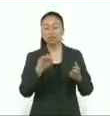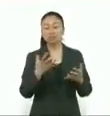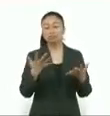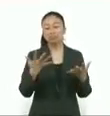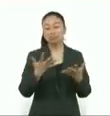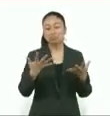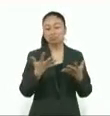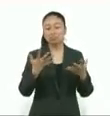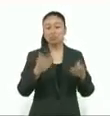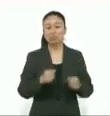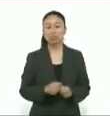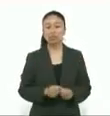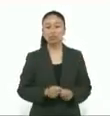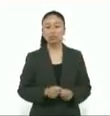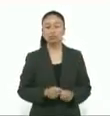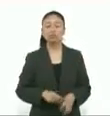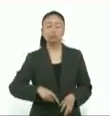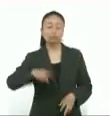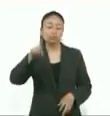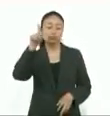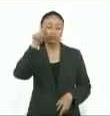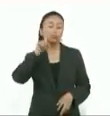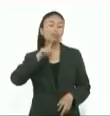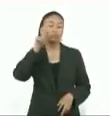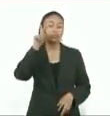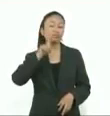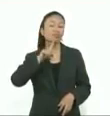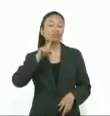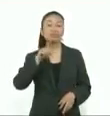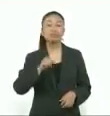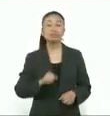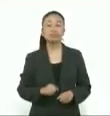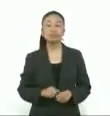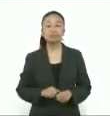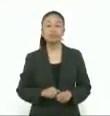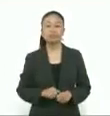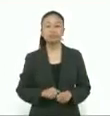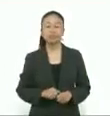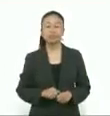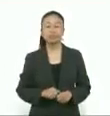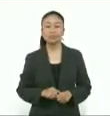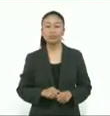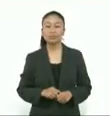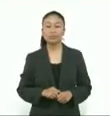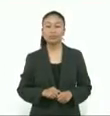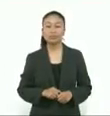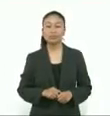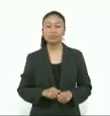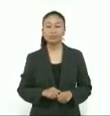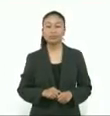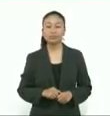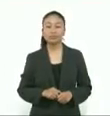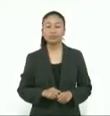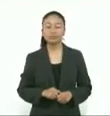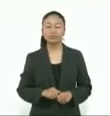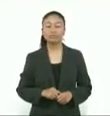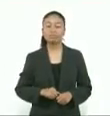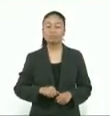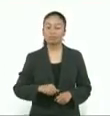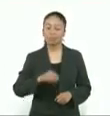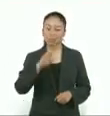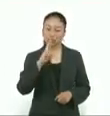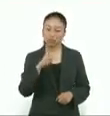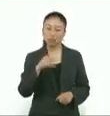y seremos las mujeres. Seremos las mujeres la principal y más decidida avanzada por